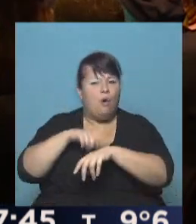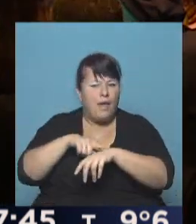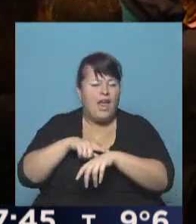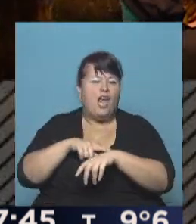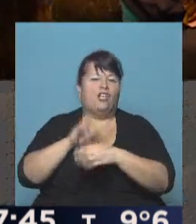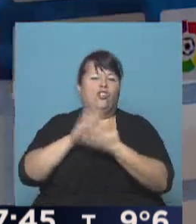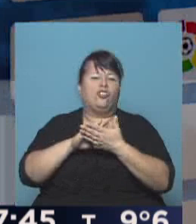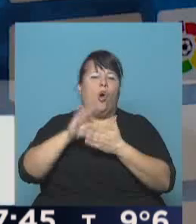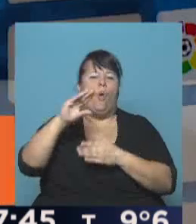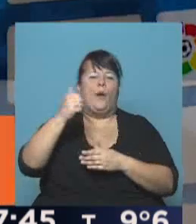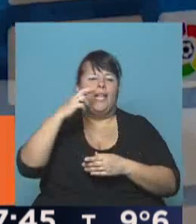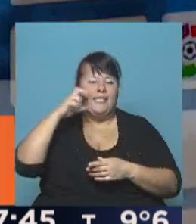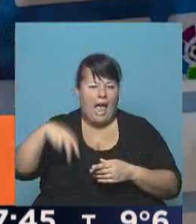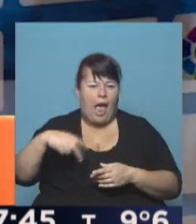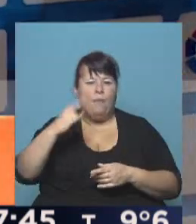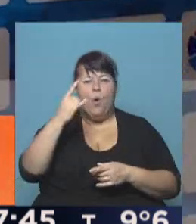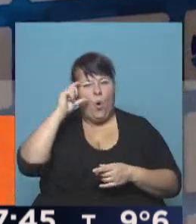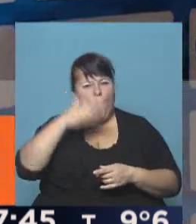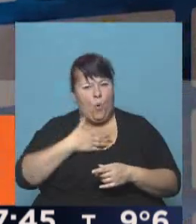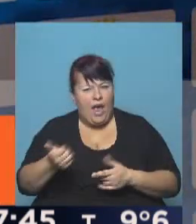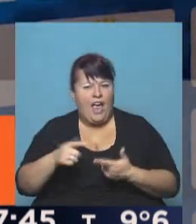el tema de la Champions, UEFA,